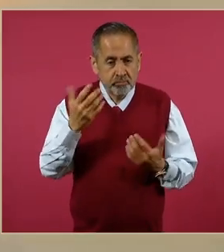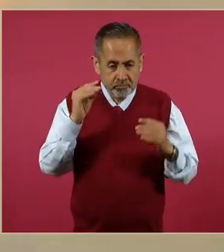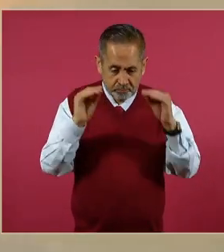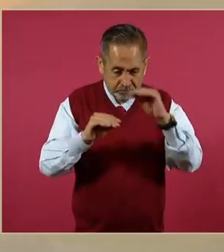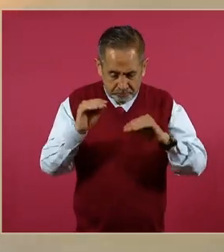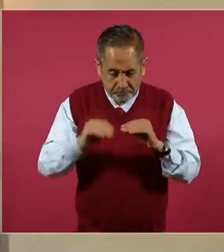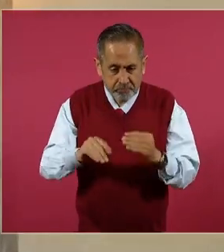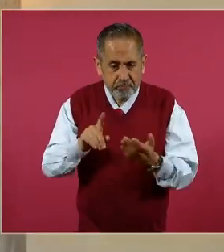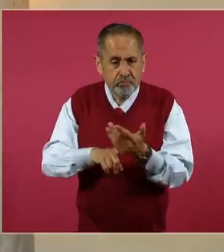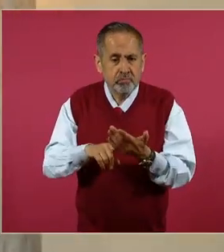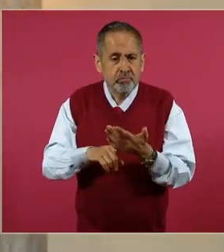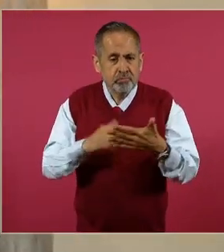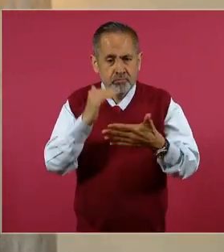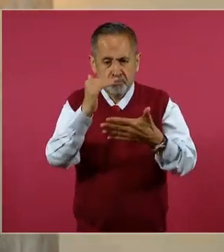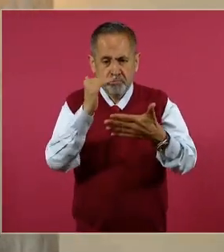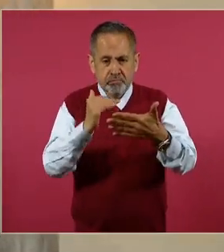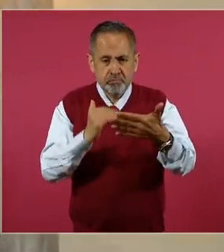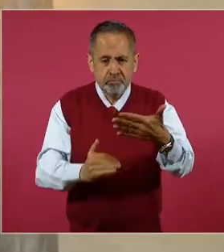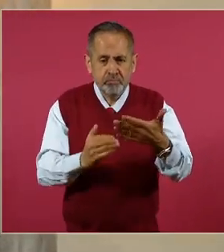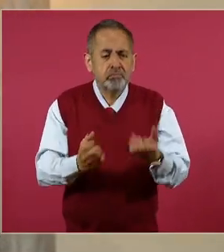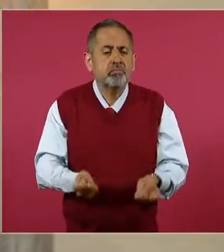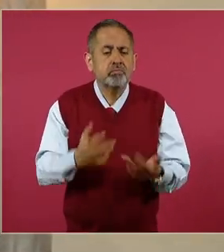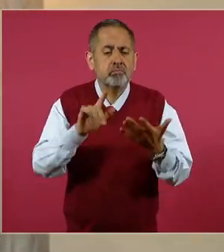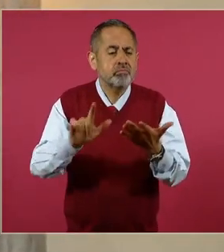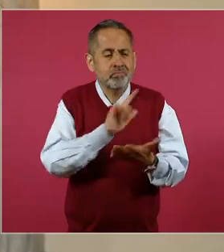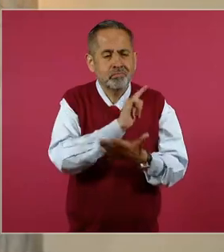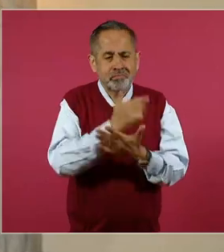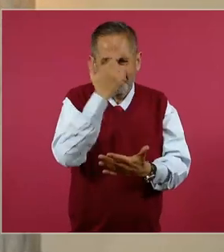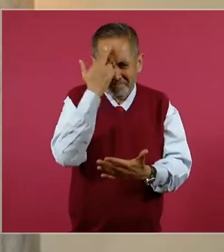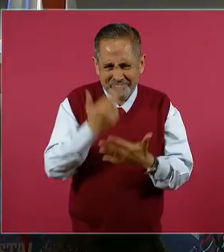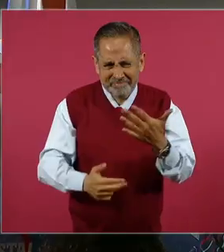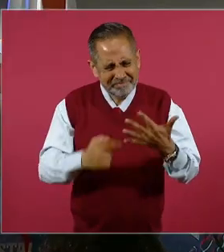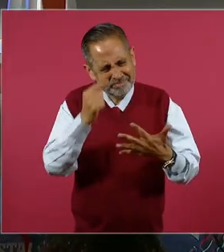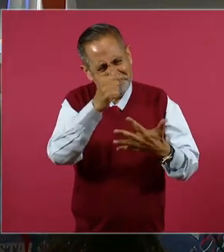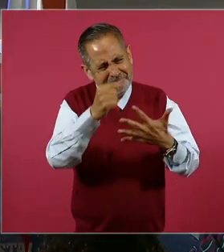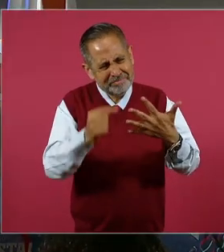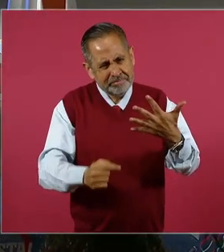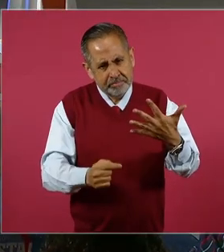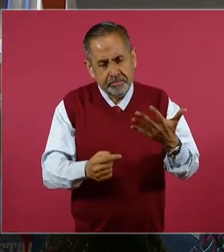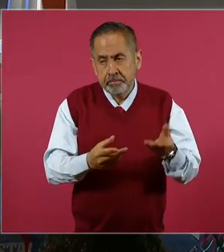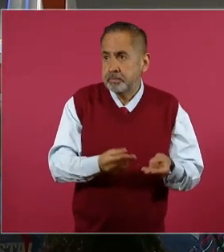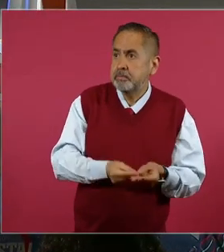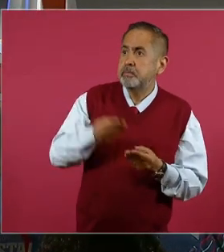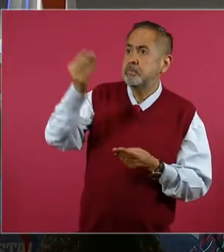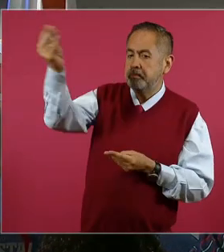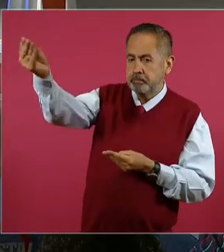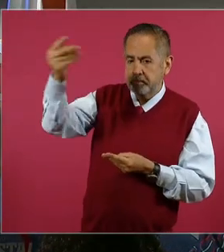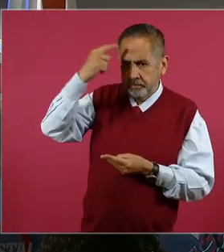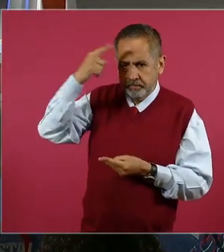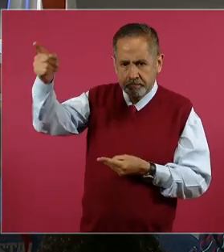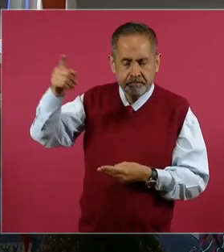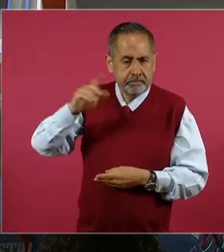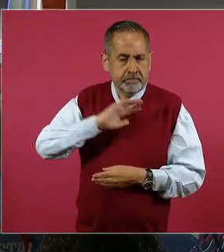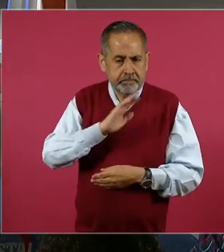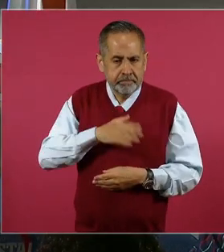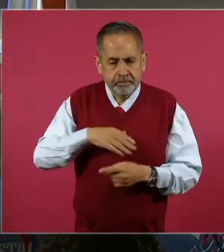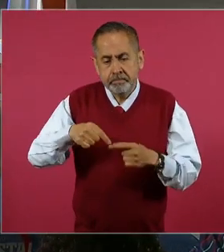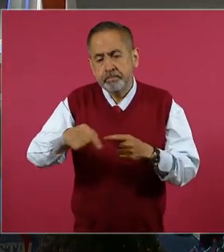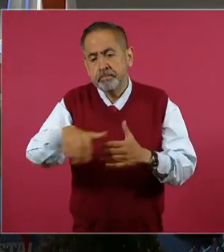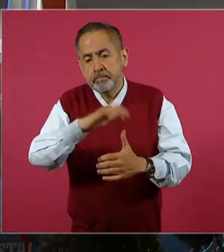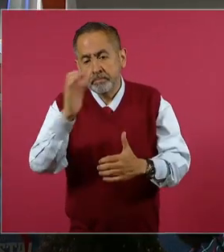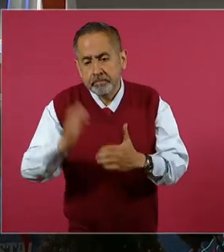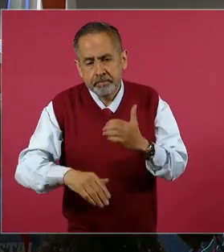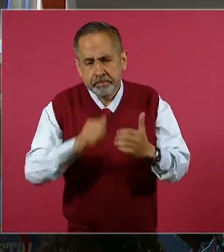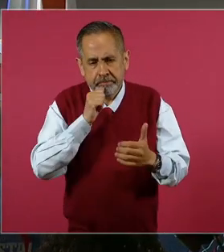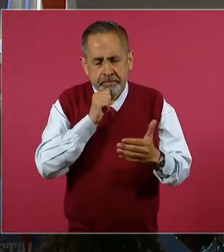elaboran un pliego de delitos que exhibirán ante el Reino de España antes de que finalice el año